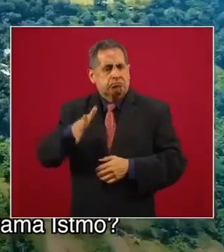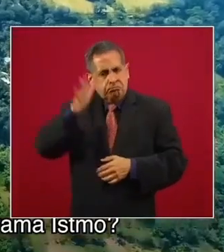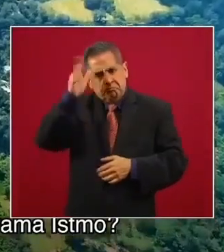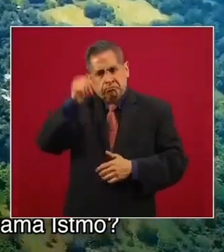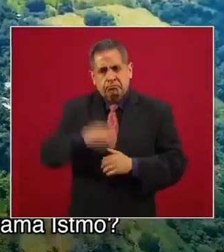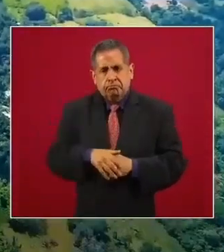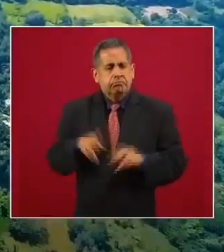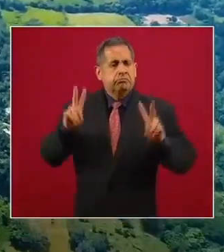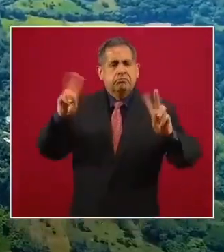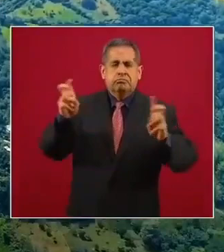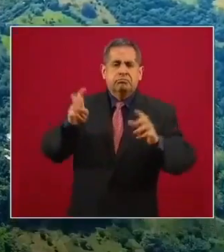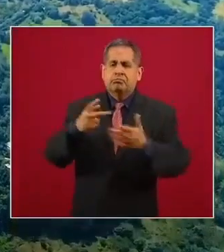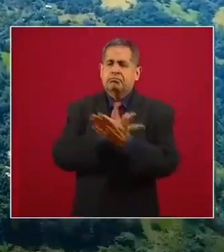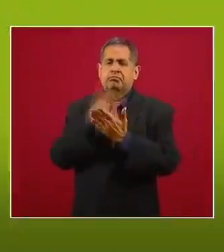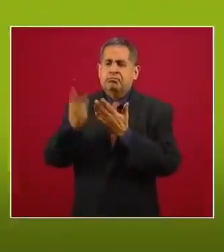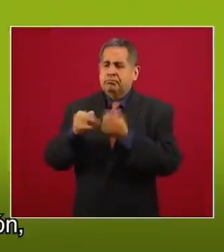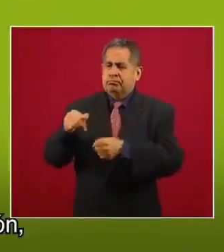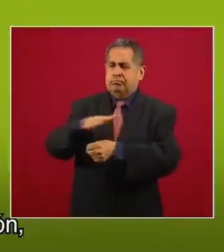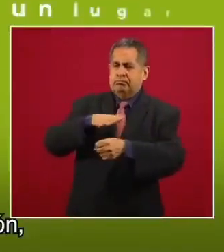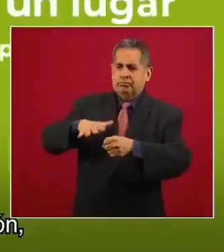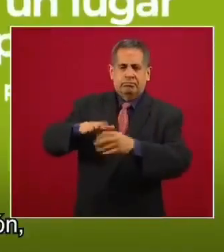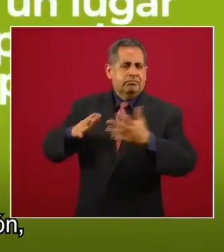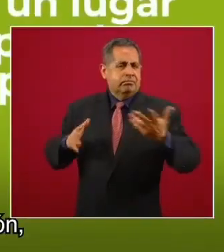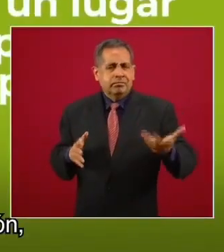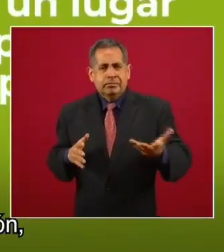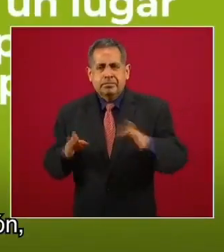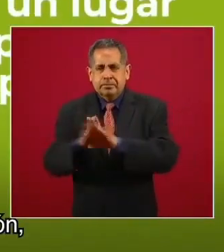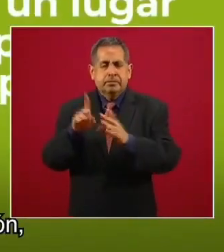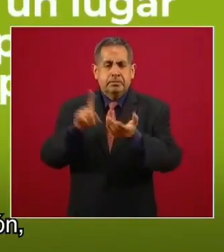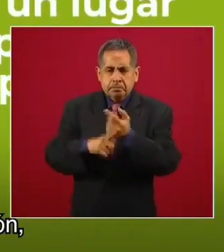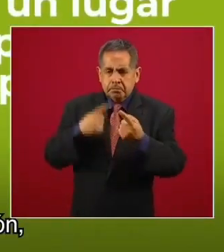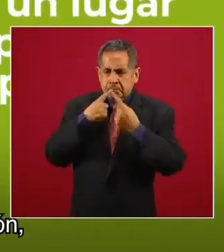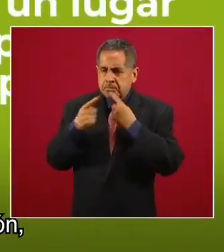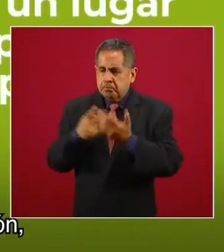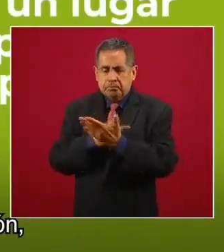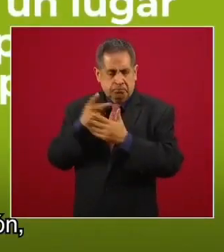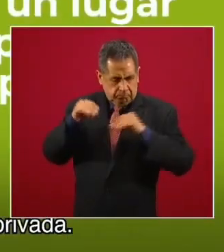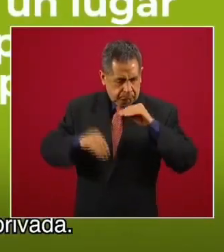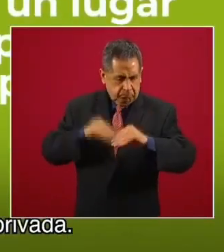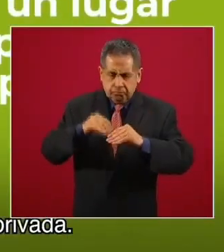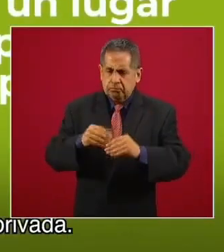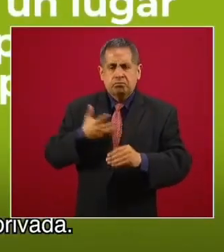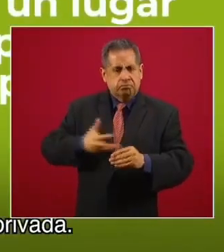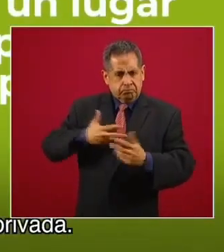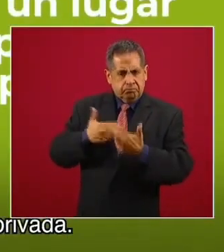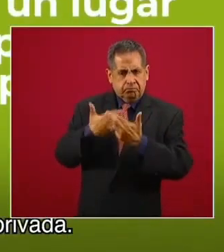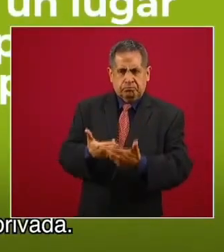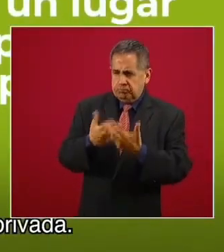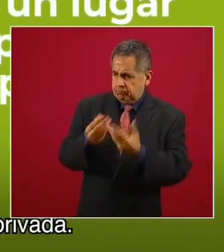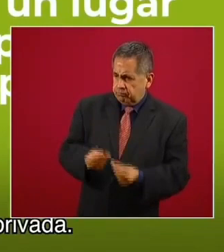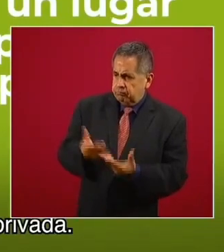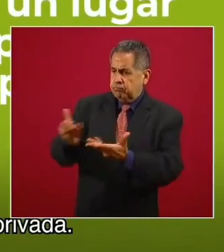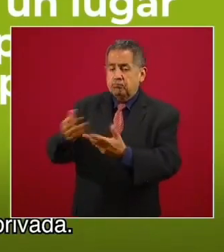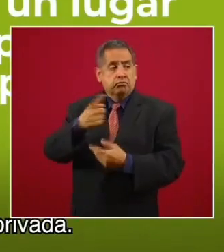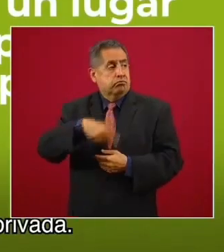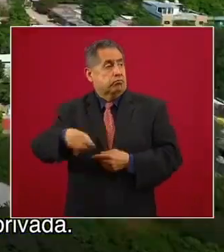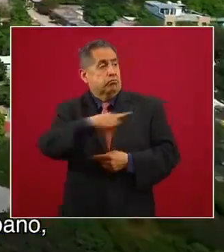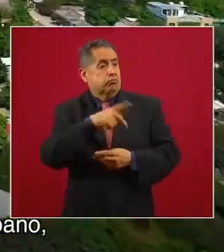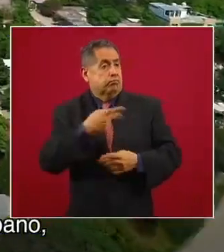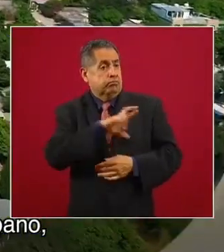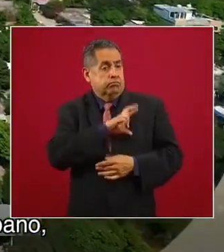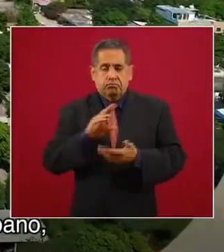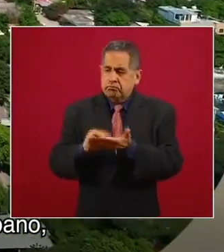programa ISTMO? Modernizar la infraestructura y asegurar insumos básicos a la producción, para que la región sea atractiva a la inversión